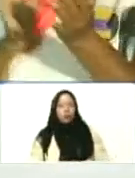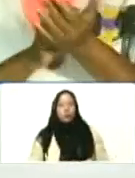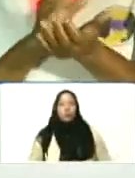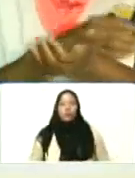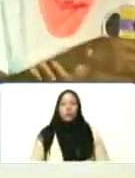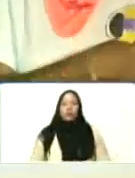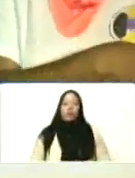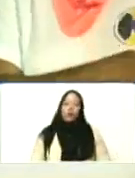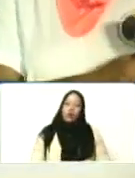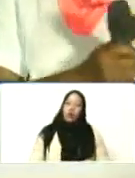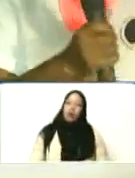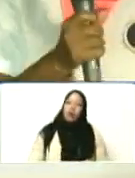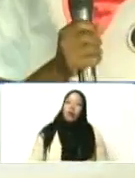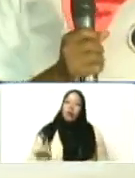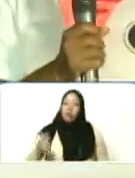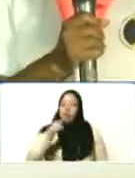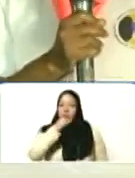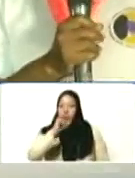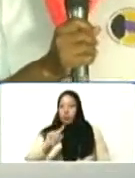Para que me des la primicia.